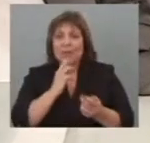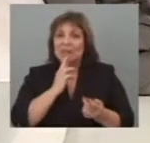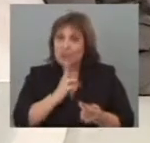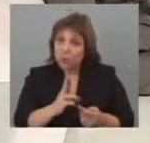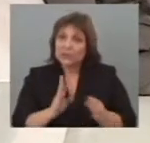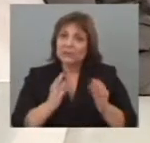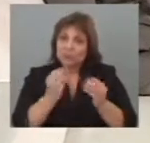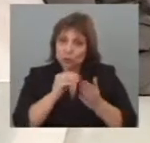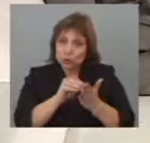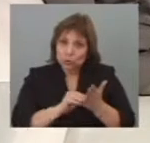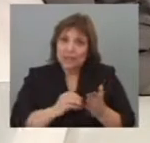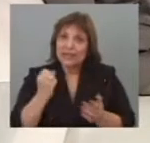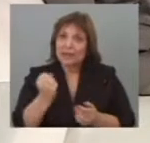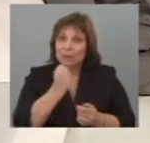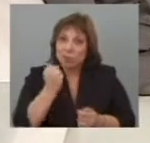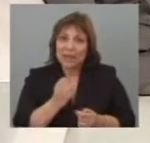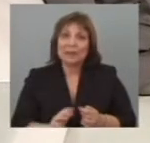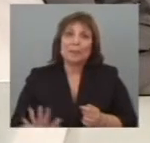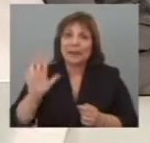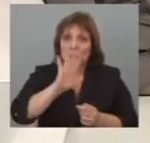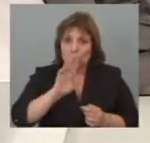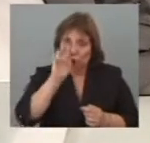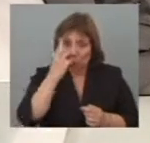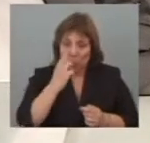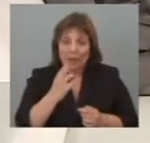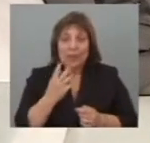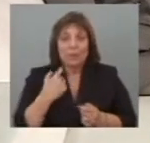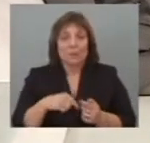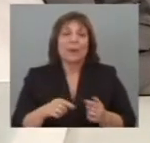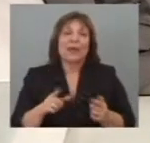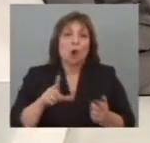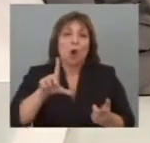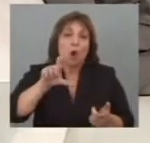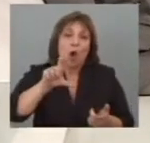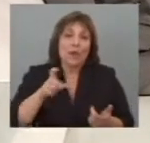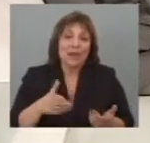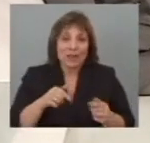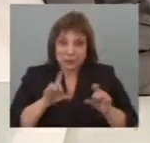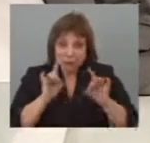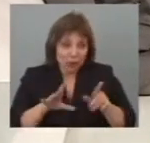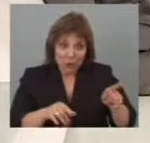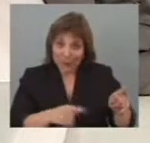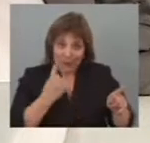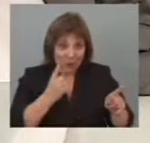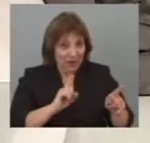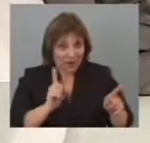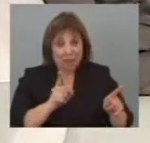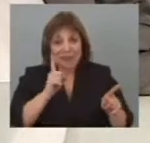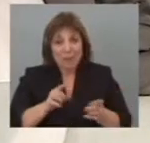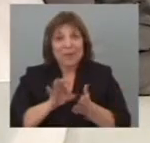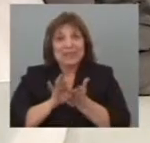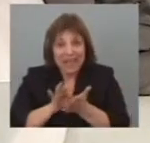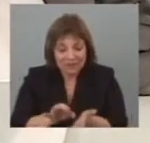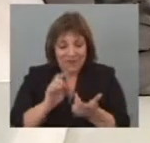muy importante a nivel nacional, pero indudablemente no solamente es esta la respuesta, ¿no? También están los